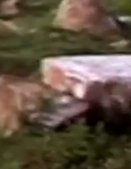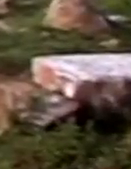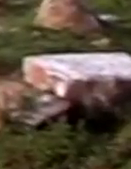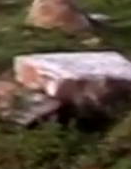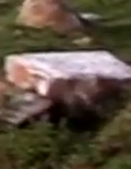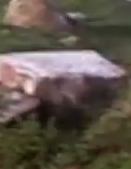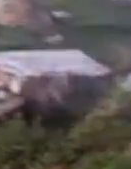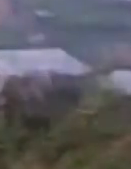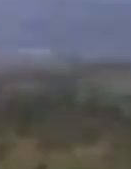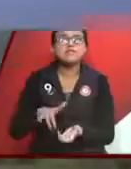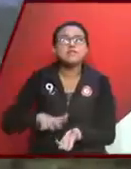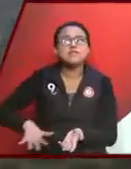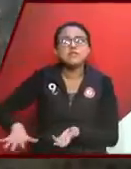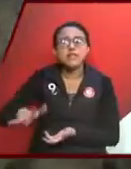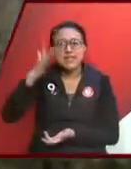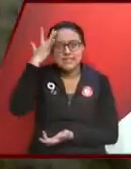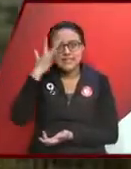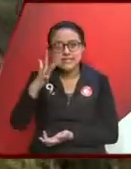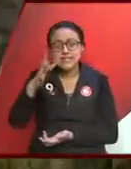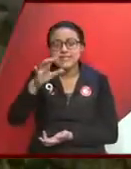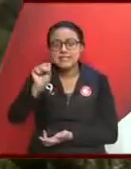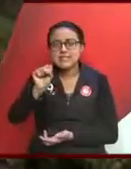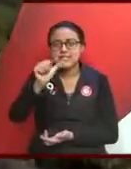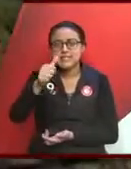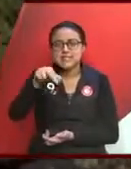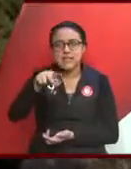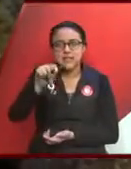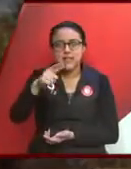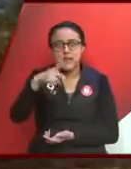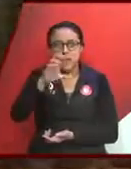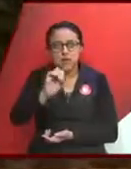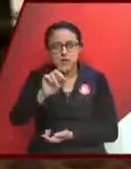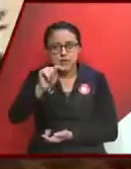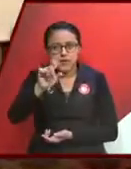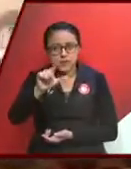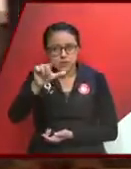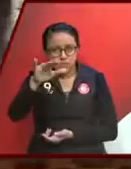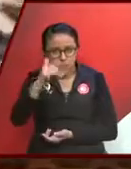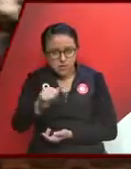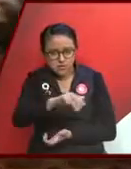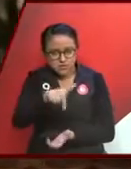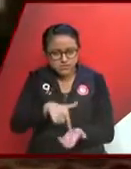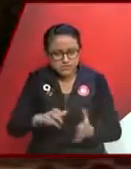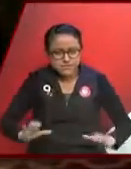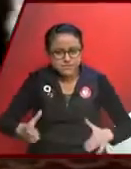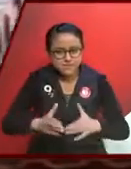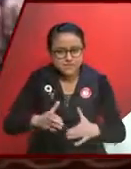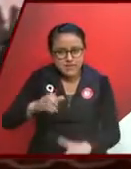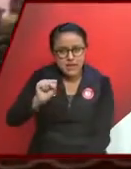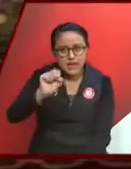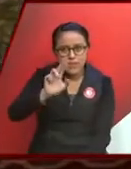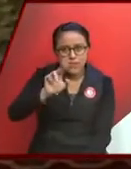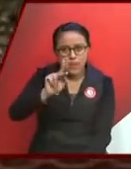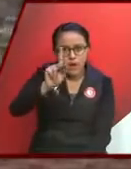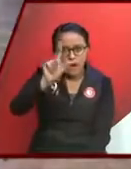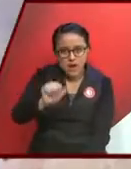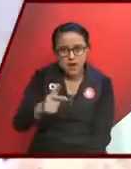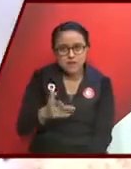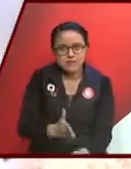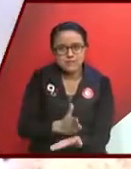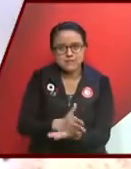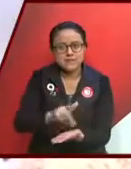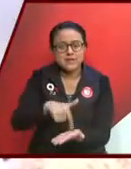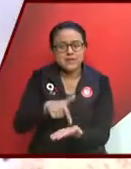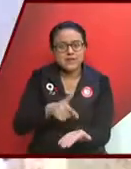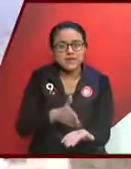Santiago Tepeyagualco, lugar del Cerro Redondo, es una comunidad en el municipio de Zempoala que resguarda grandes lugares que visitar.